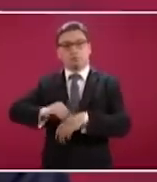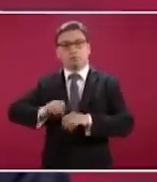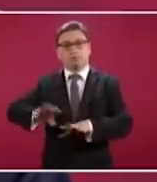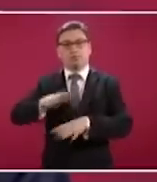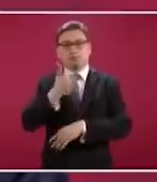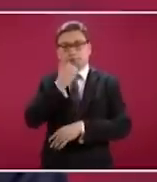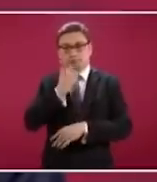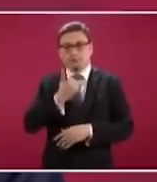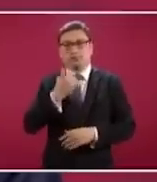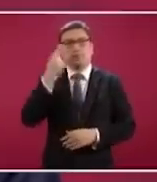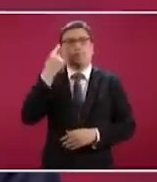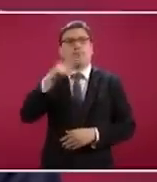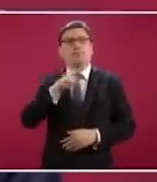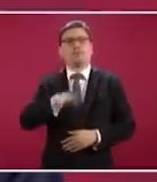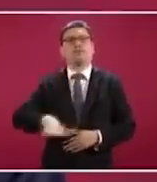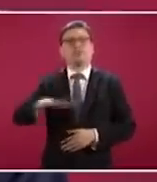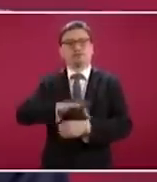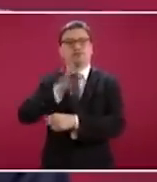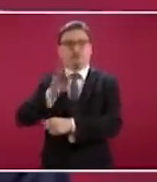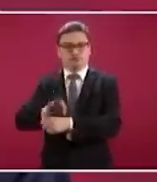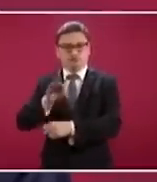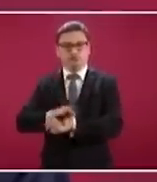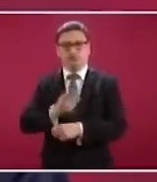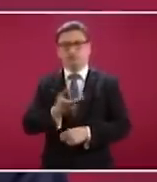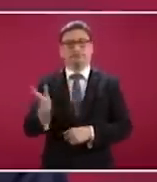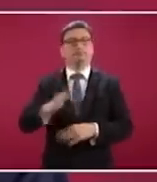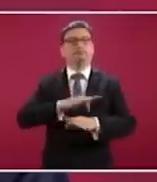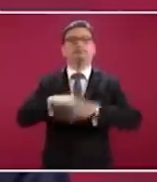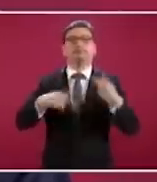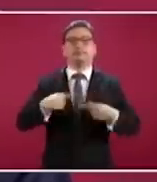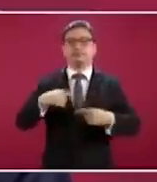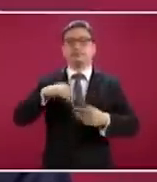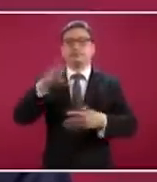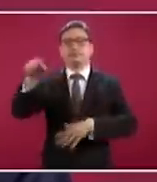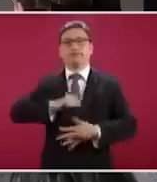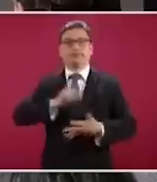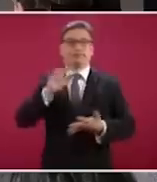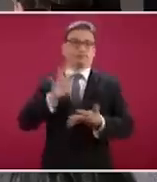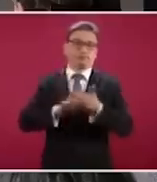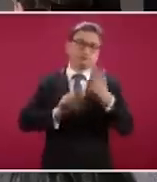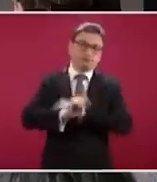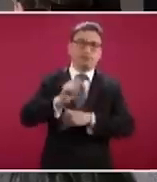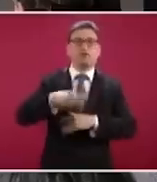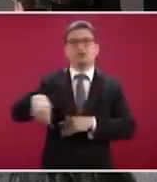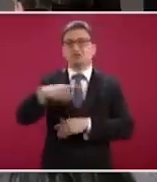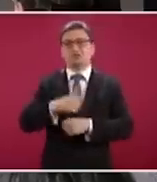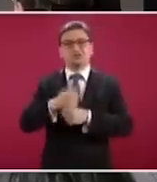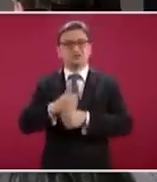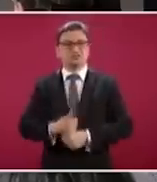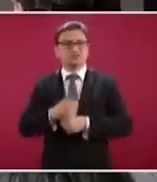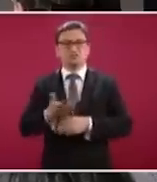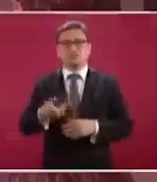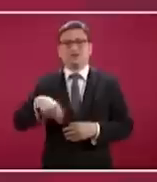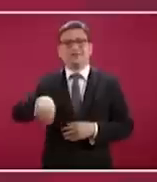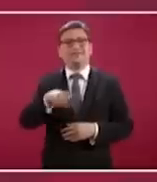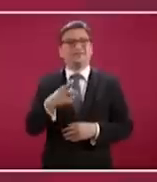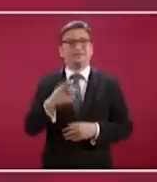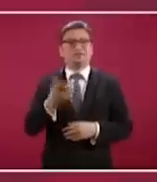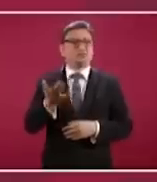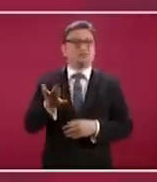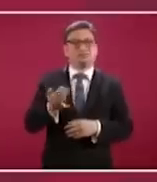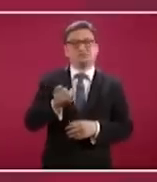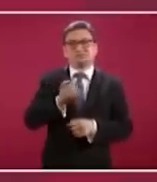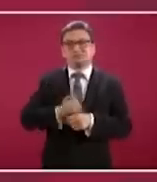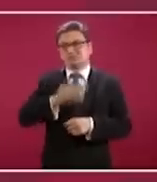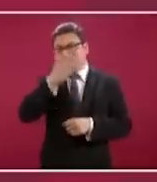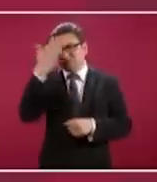para proteger a quienes están en las cárceles que